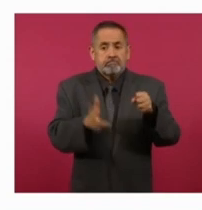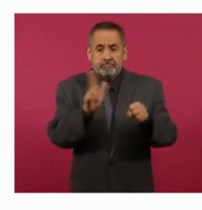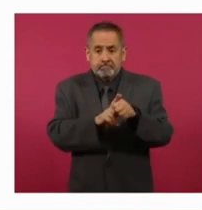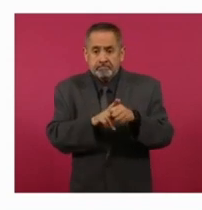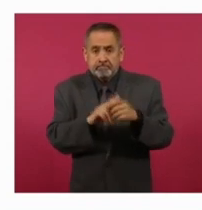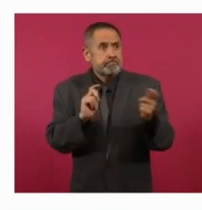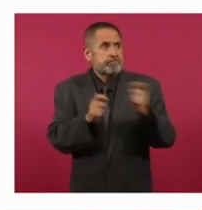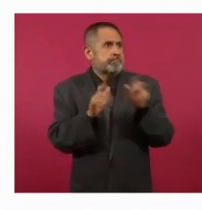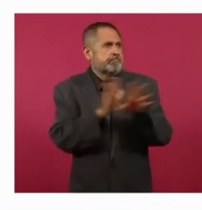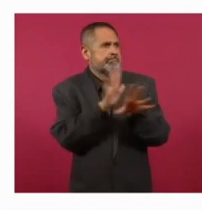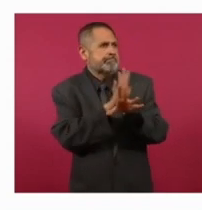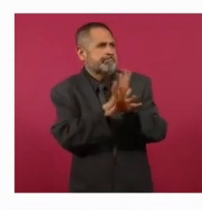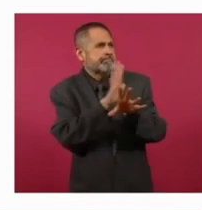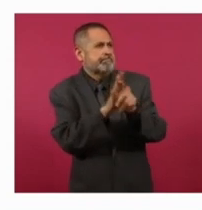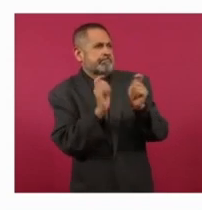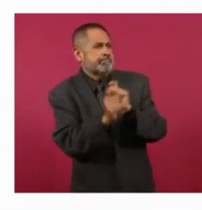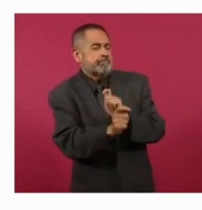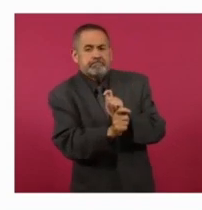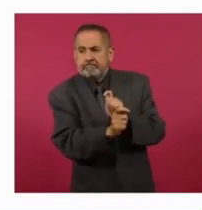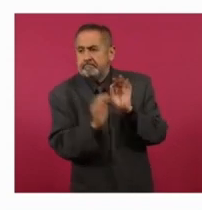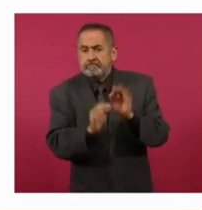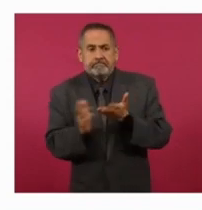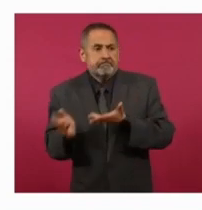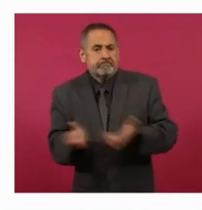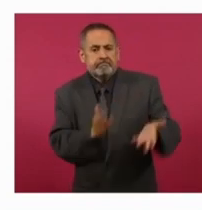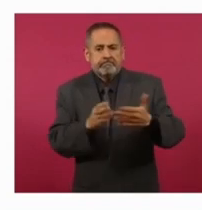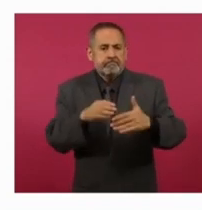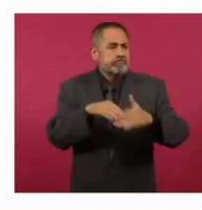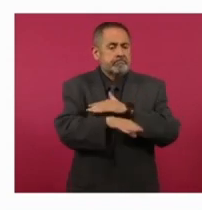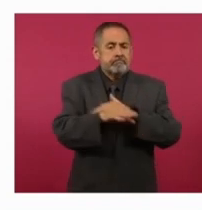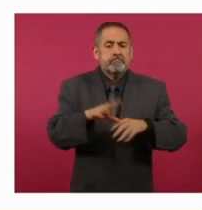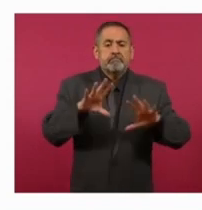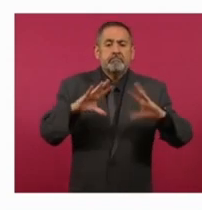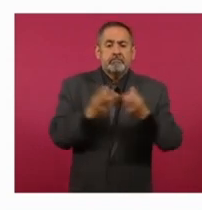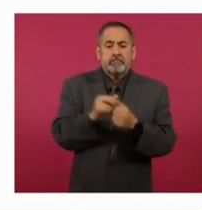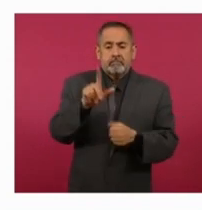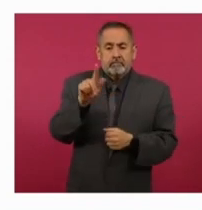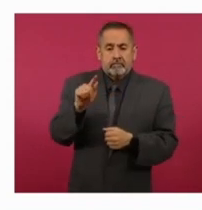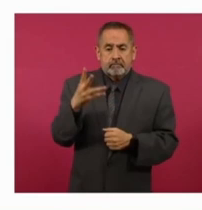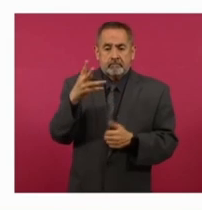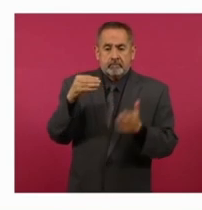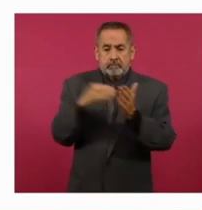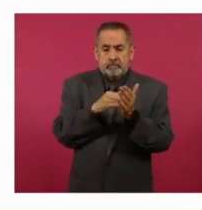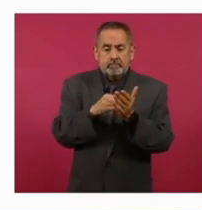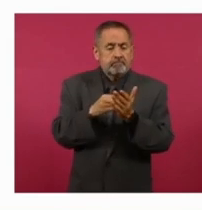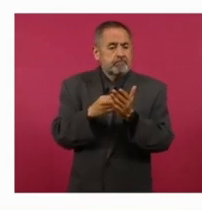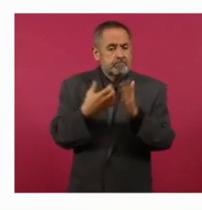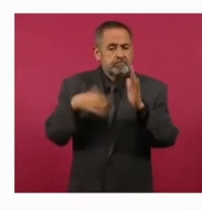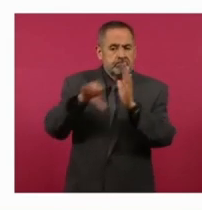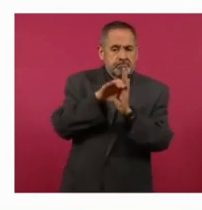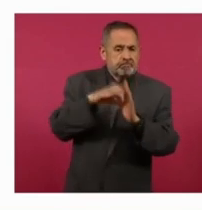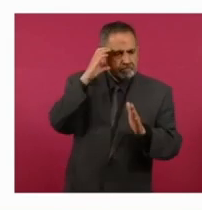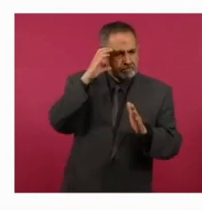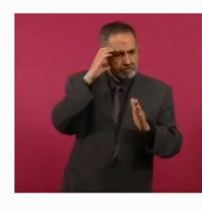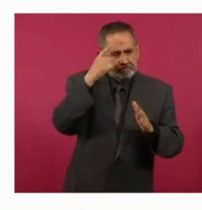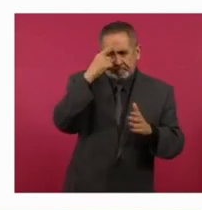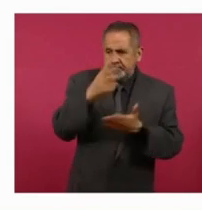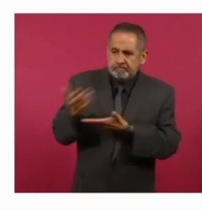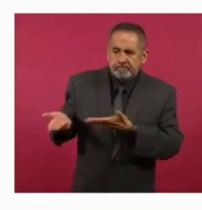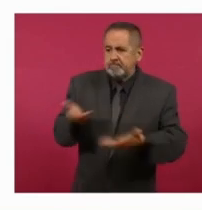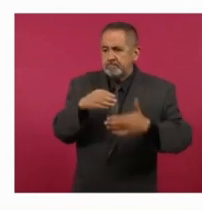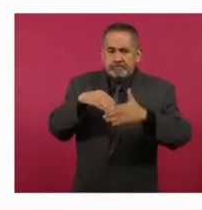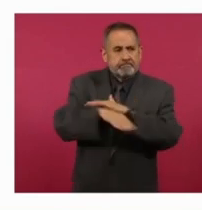del mundo. Tuvimos una habilitación de 74,000 camas durante el pico máximo de